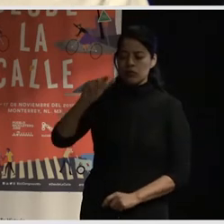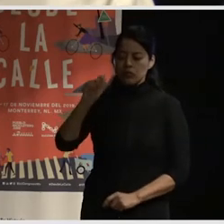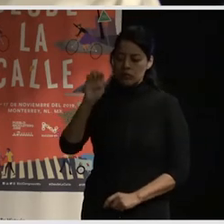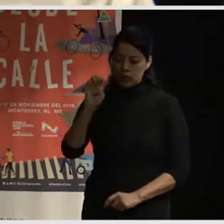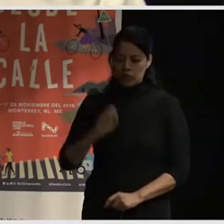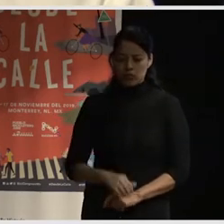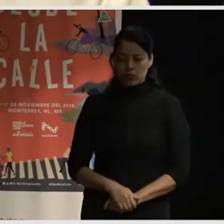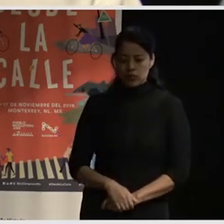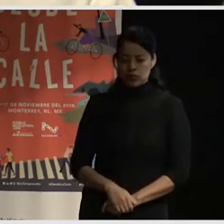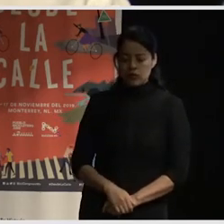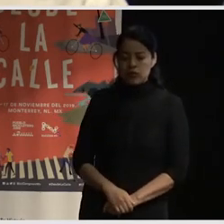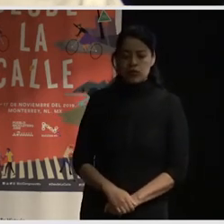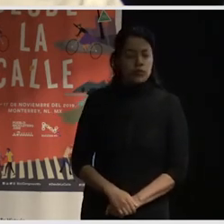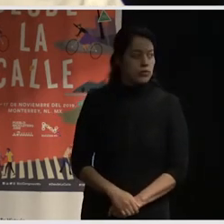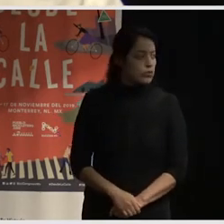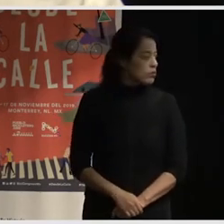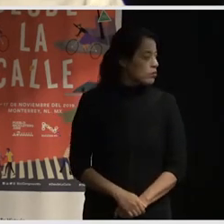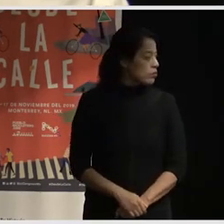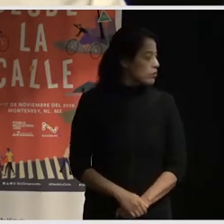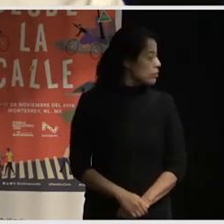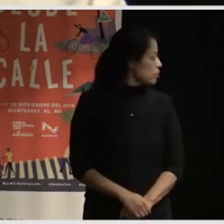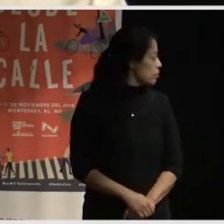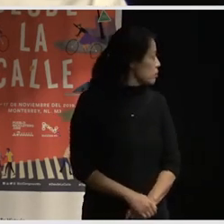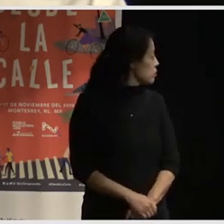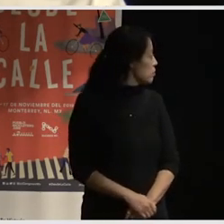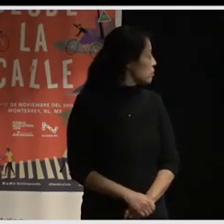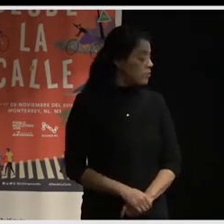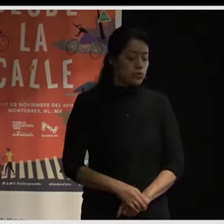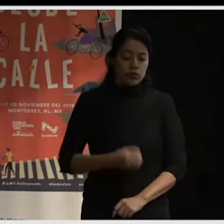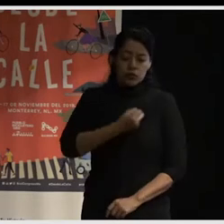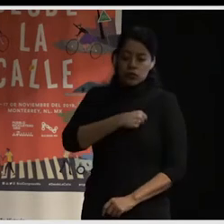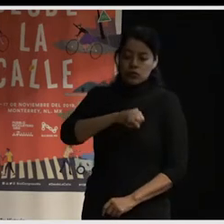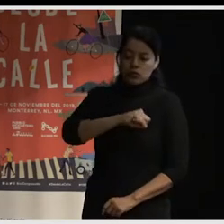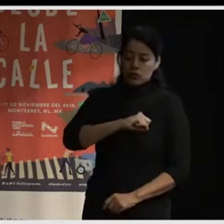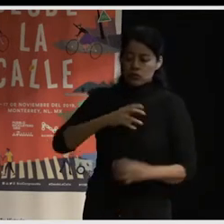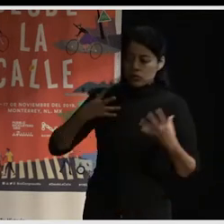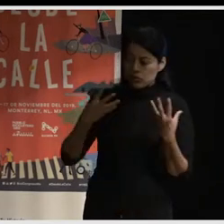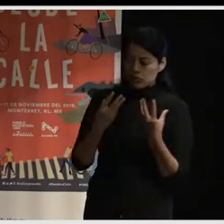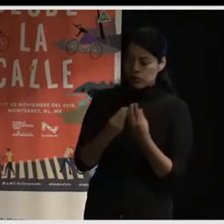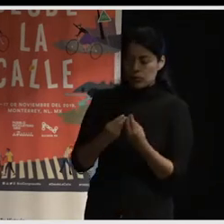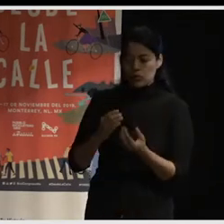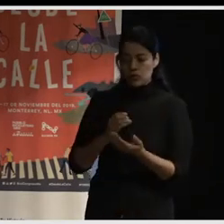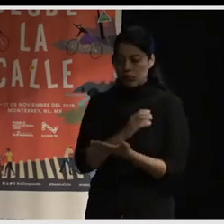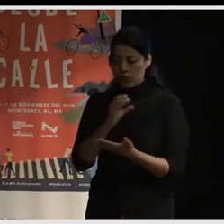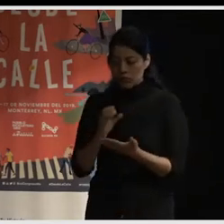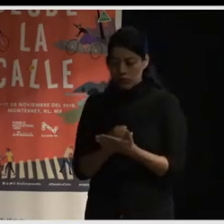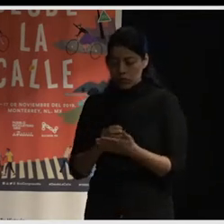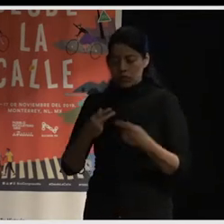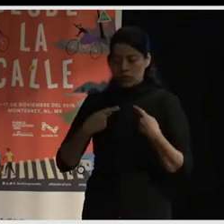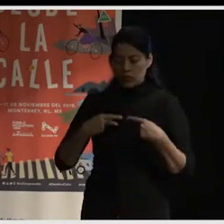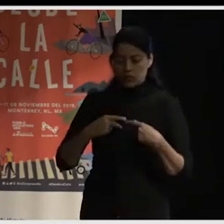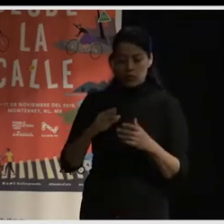e si quieres somos un colectivo ciudadano apartidista con el objetivo de